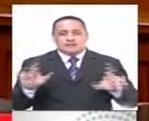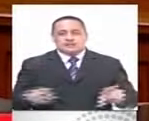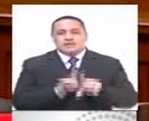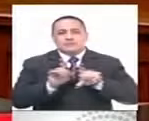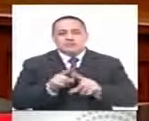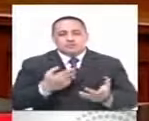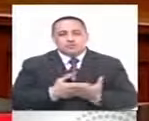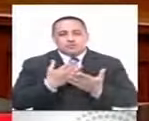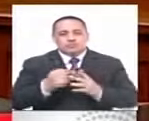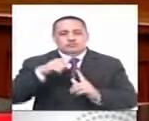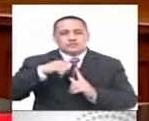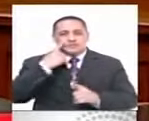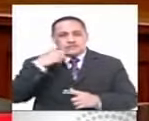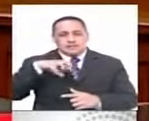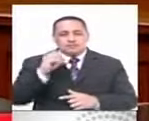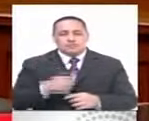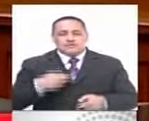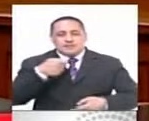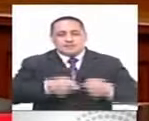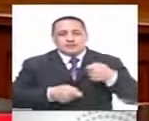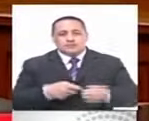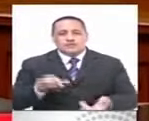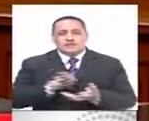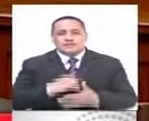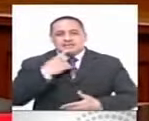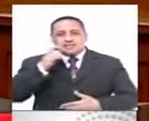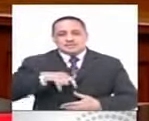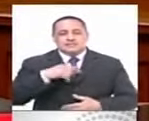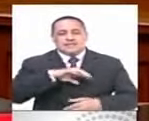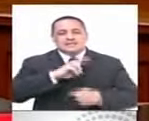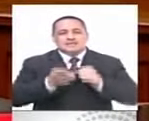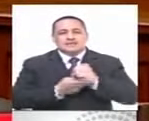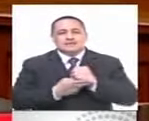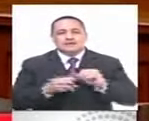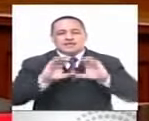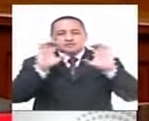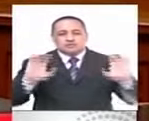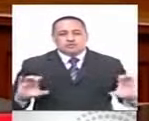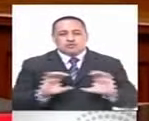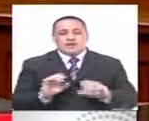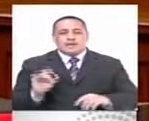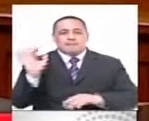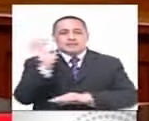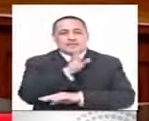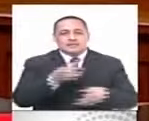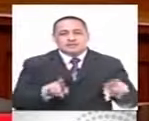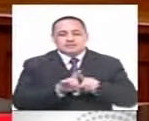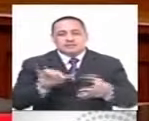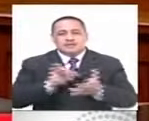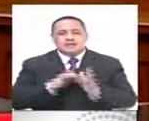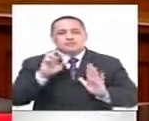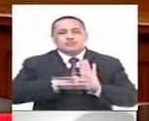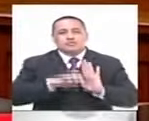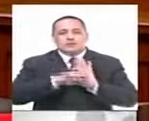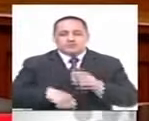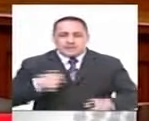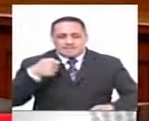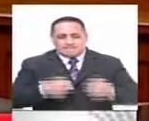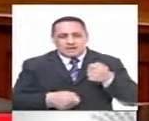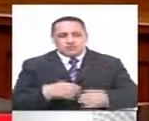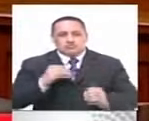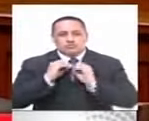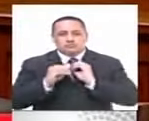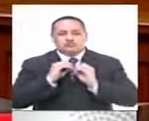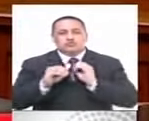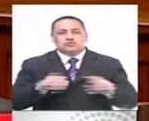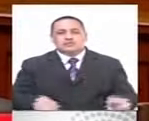una tipología de inversiones que requieren la certificación ambiental. Vamos a implementar el programa de financiamiento